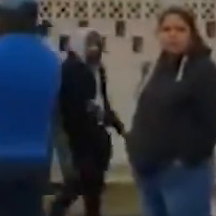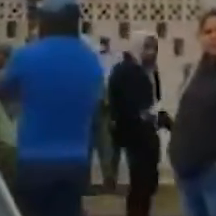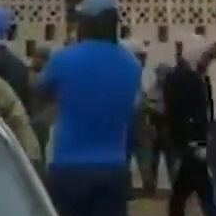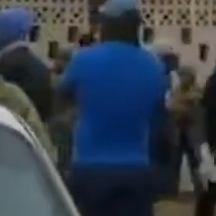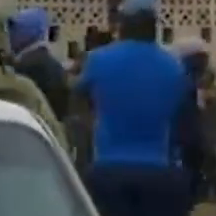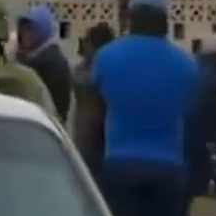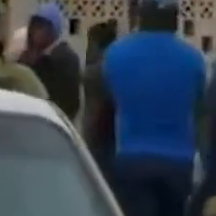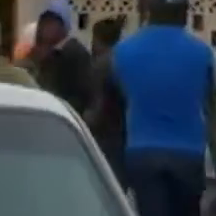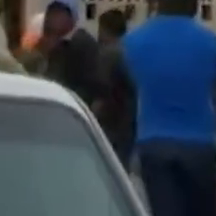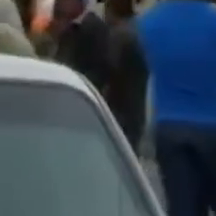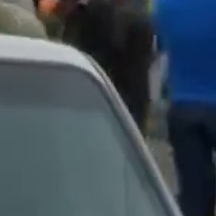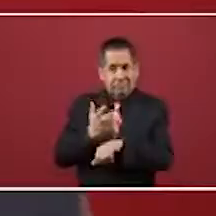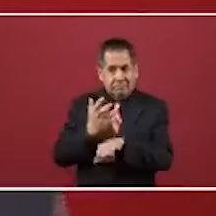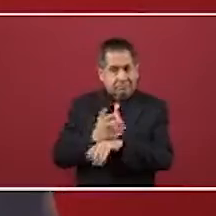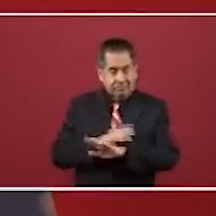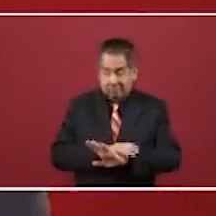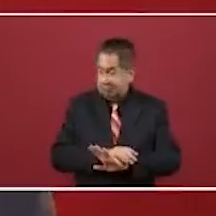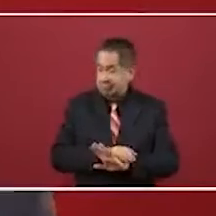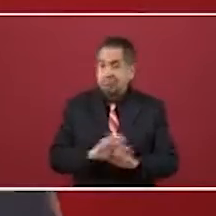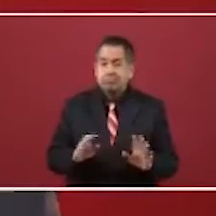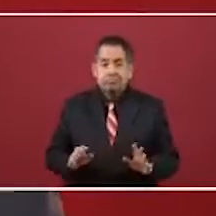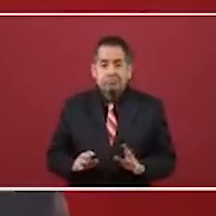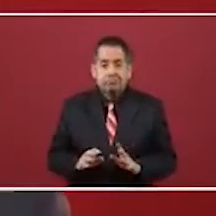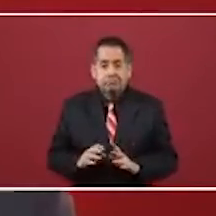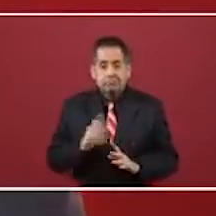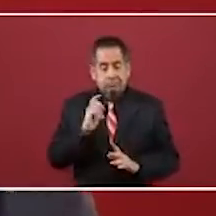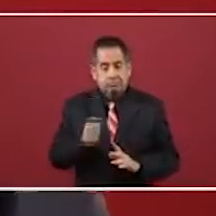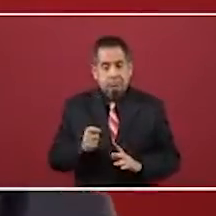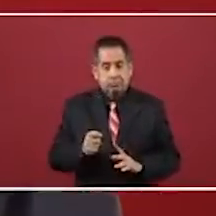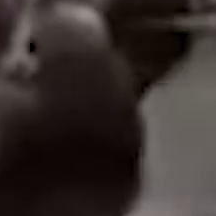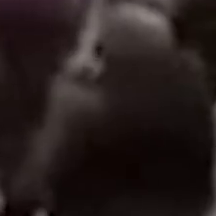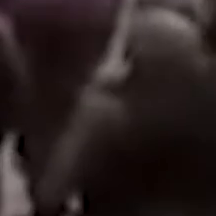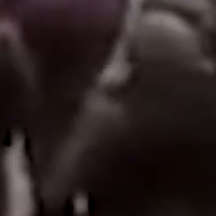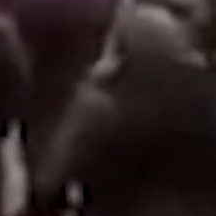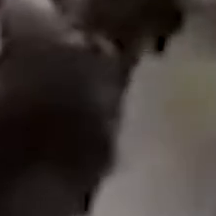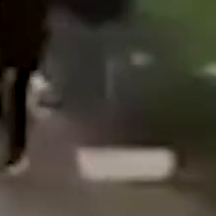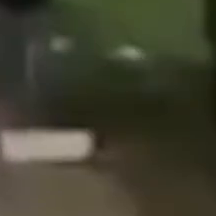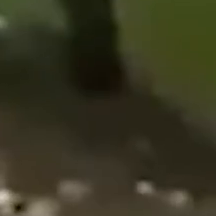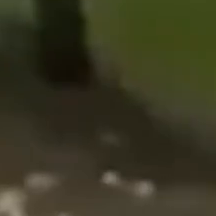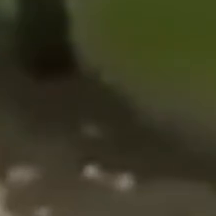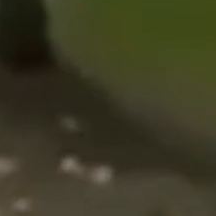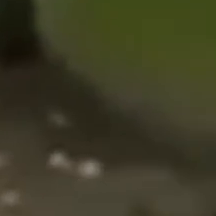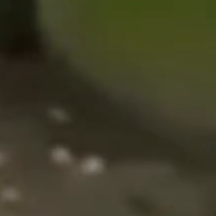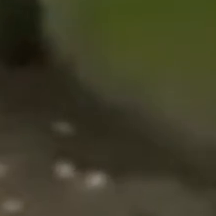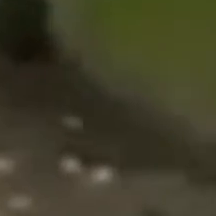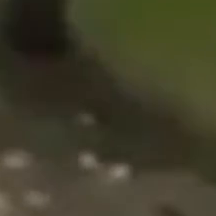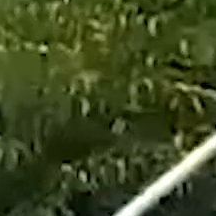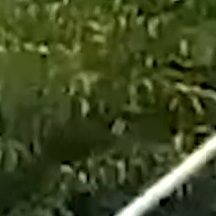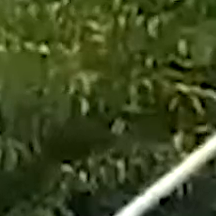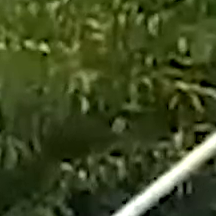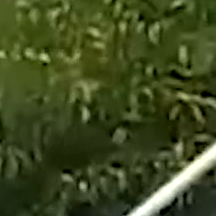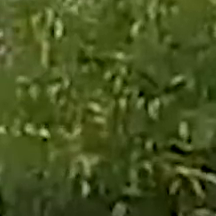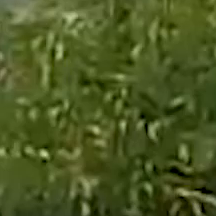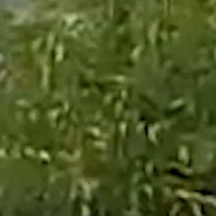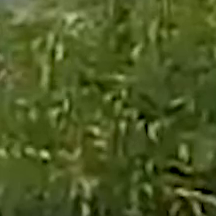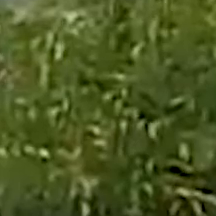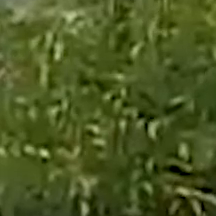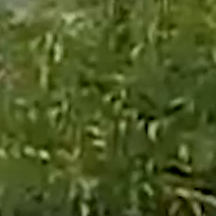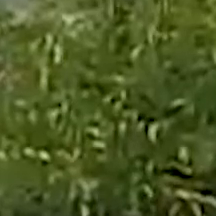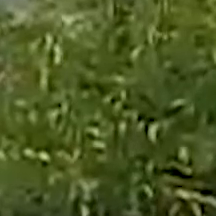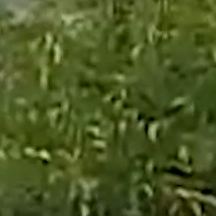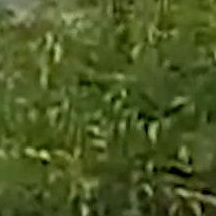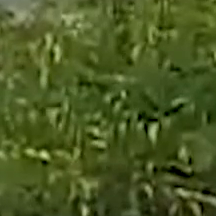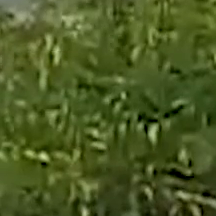propiciaría a que dominen las bandas delincuenciales dijo lópez obrador exhortó a la ciudadanía a proteger a los llamados servidores de la nación